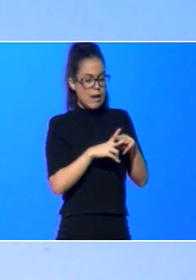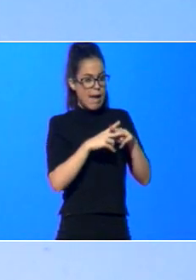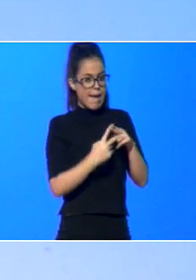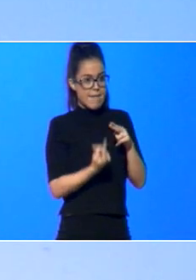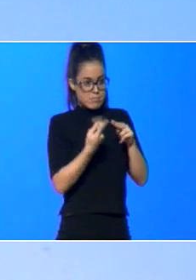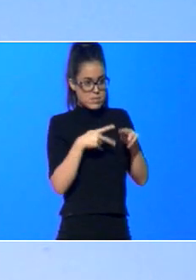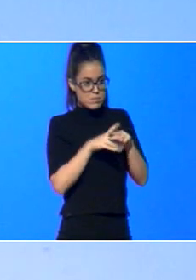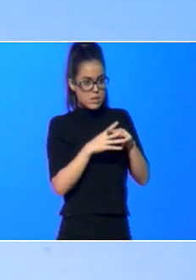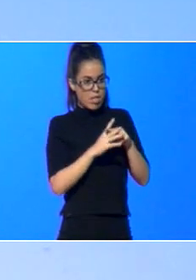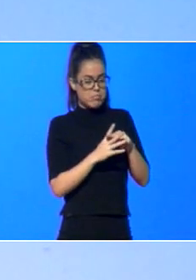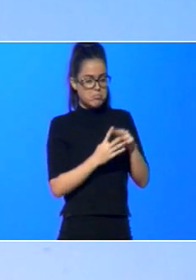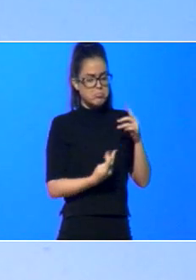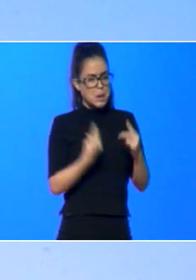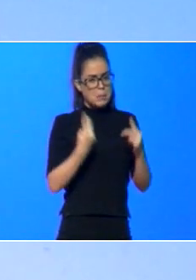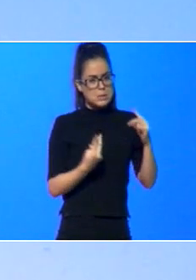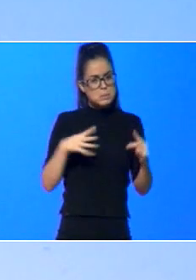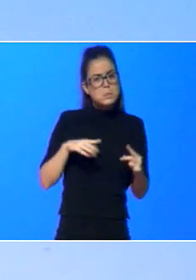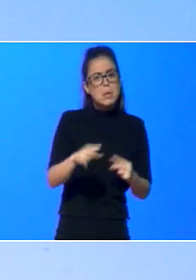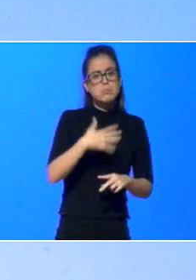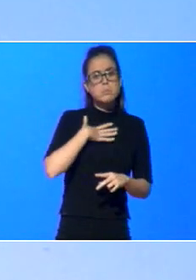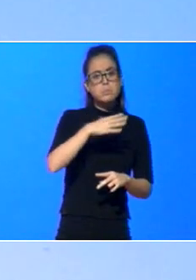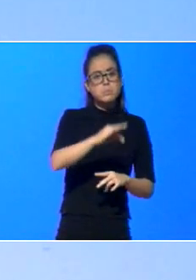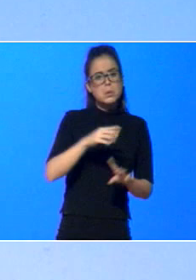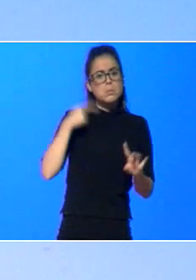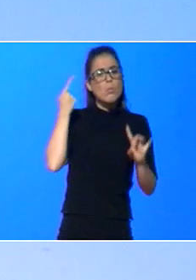que en ocasiones se puede utilizar para